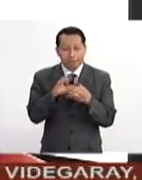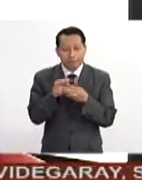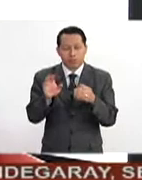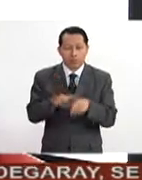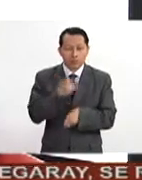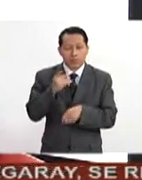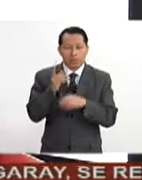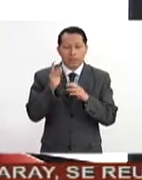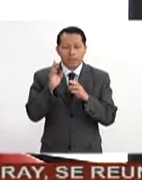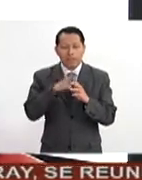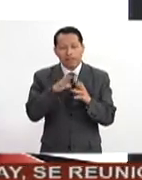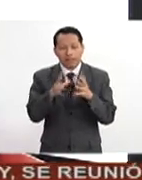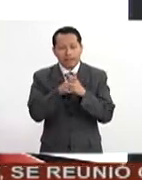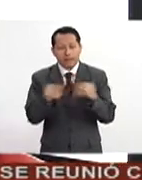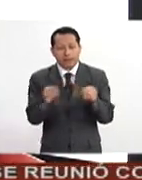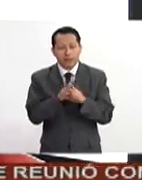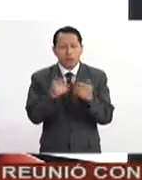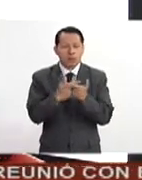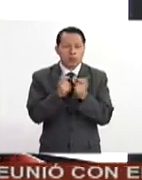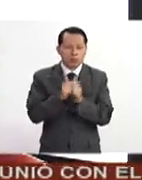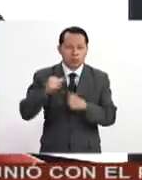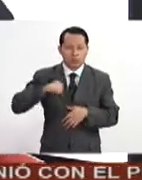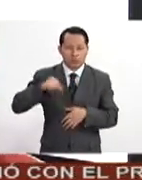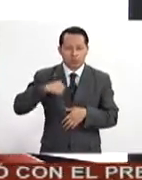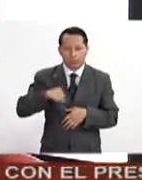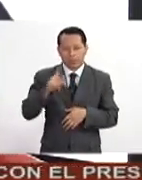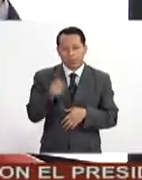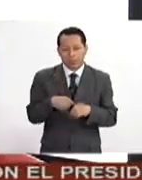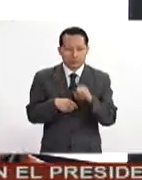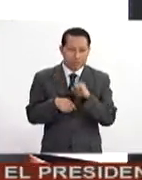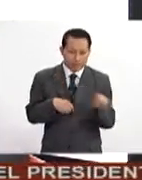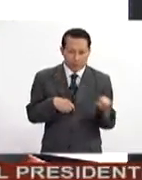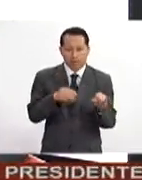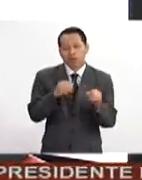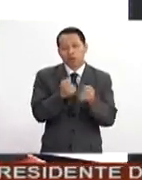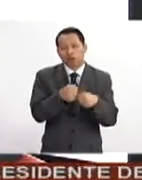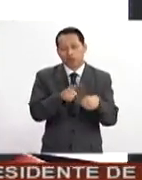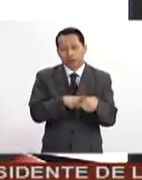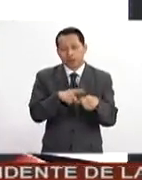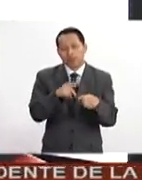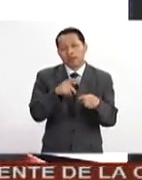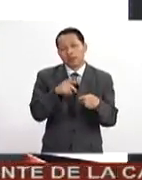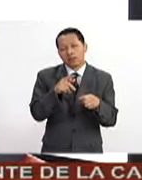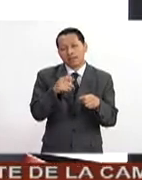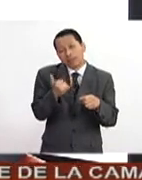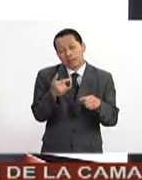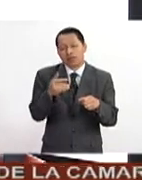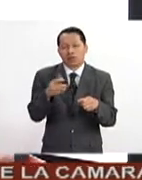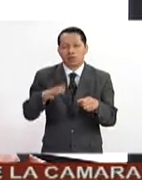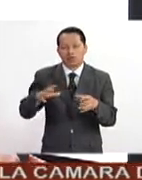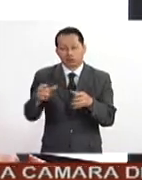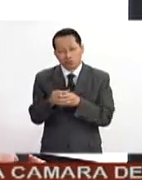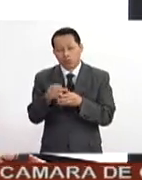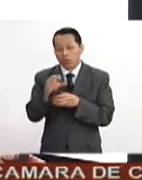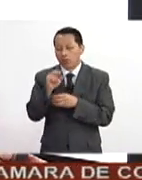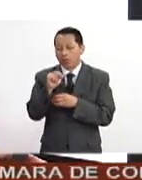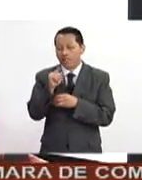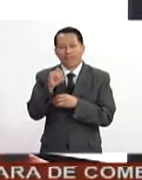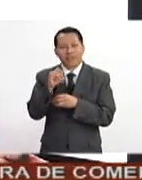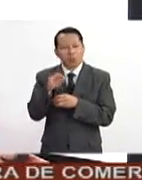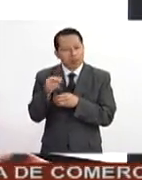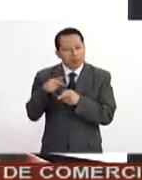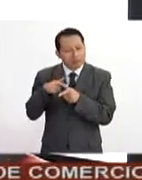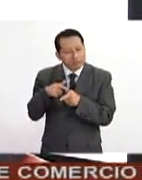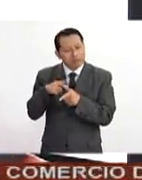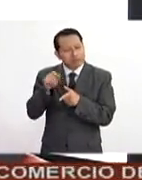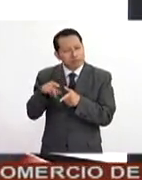desaparecen prácticamente los partidos tradicionales, el de izquierda, el Partido Socialista, el Partido Conservador. Un movimiento que se